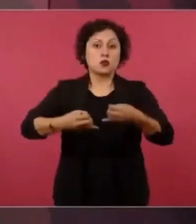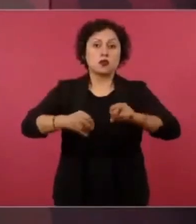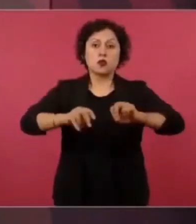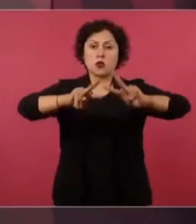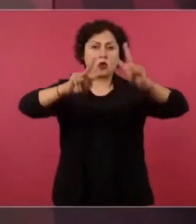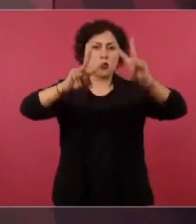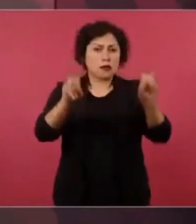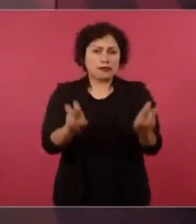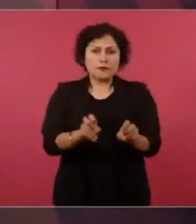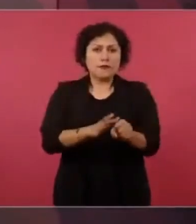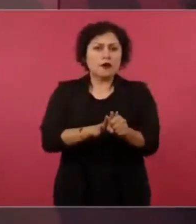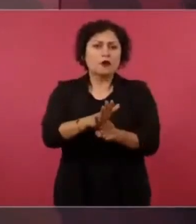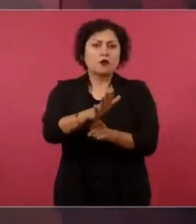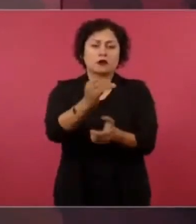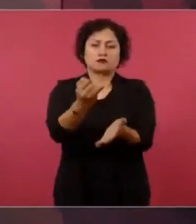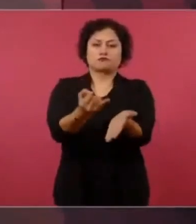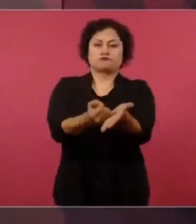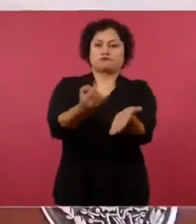fiscal.